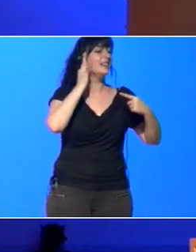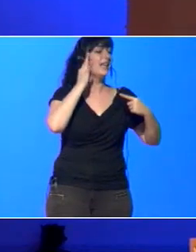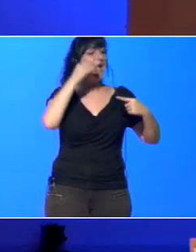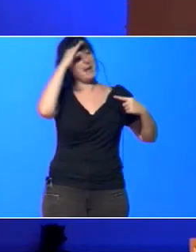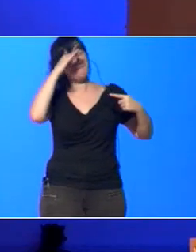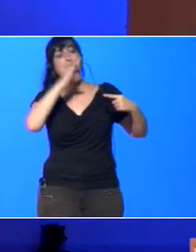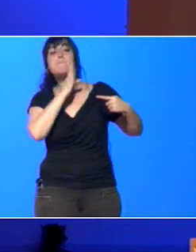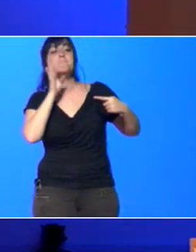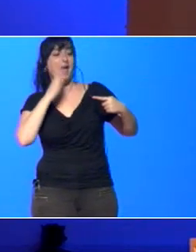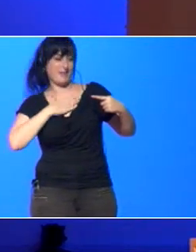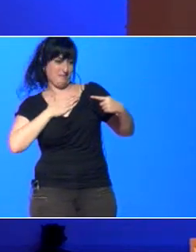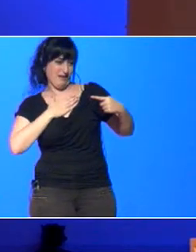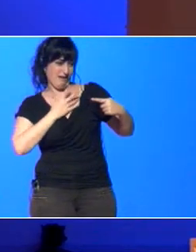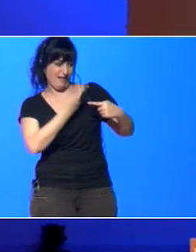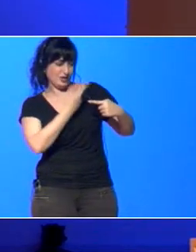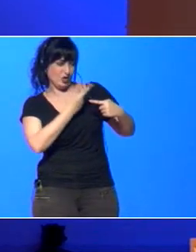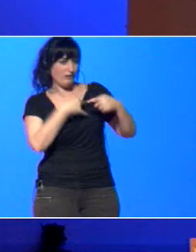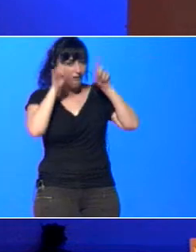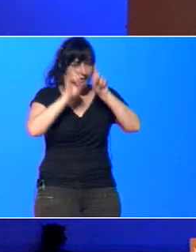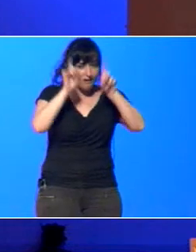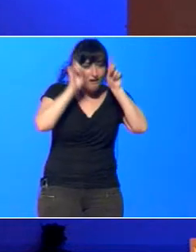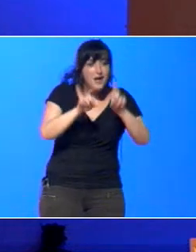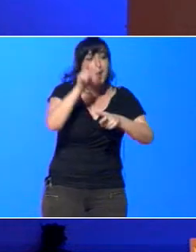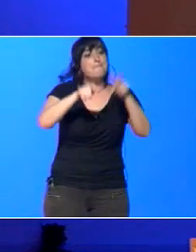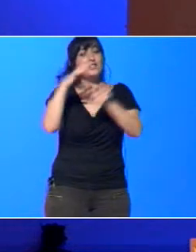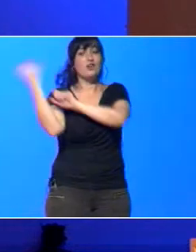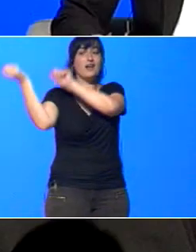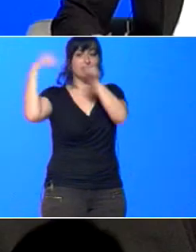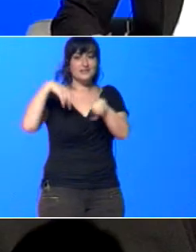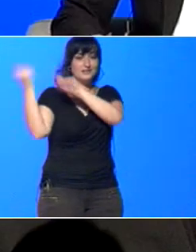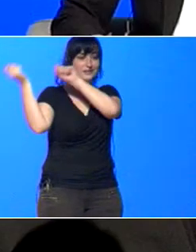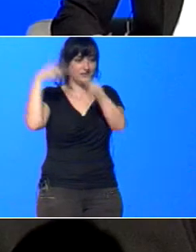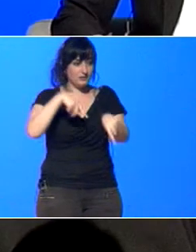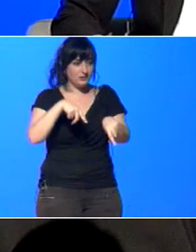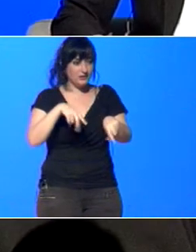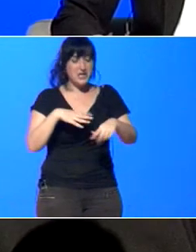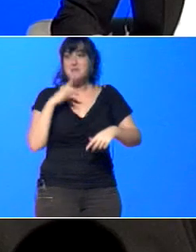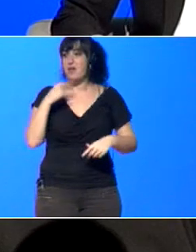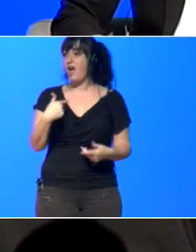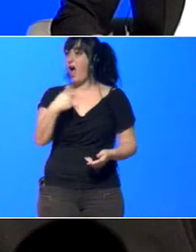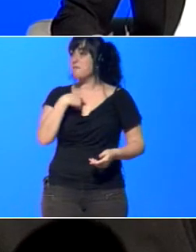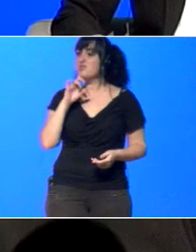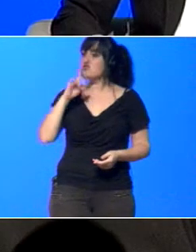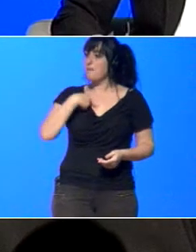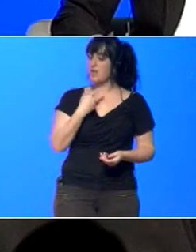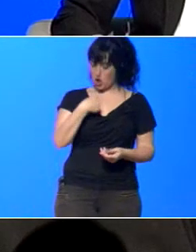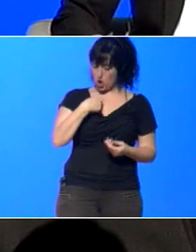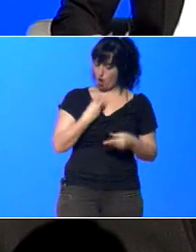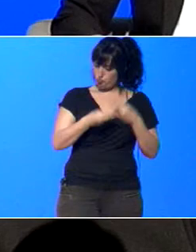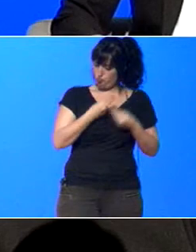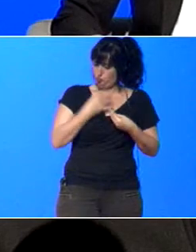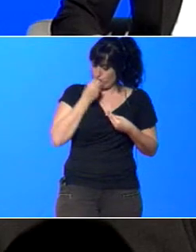comenzar el curso, dijo la frase que me la apunté en la servita textualmente, dice: no me dicen lo bien que lo hago. Mi madre, que es bilbaína de Zamora,